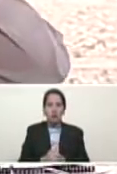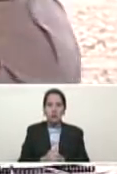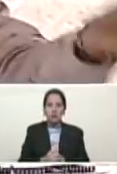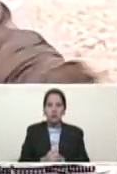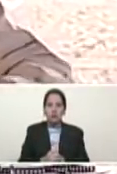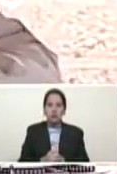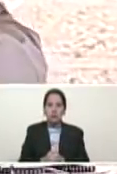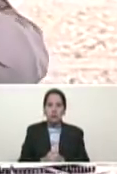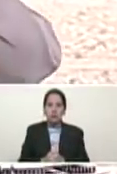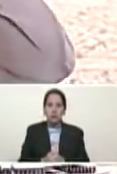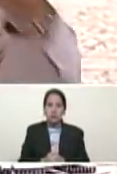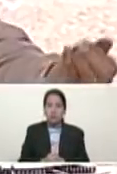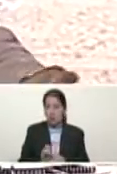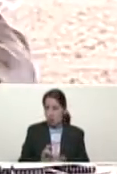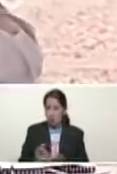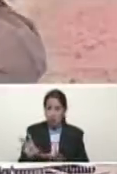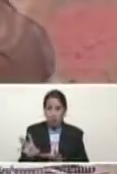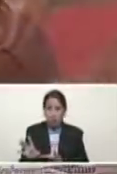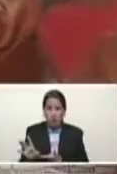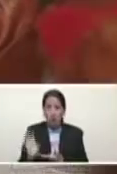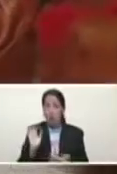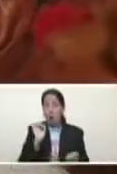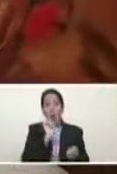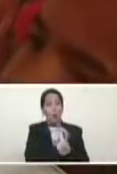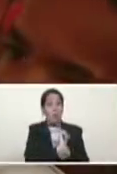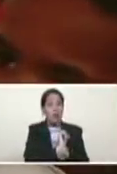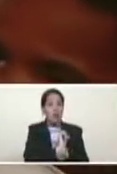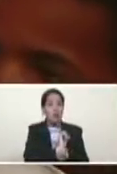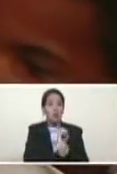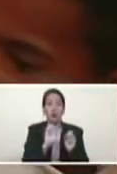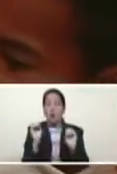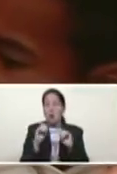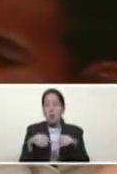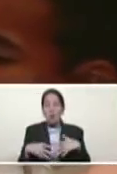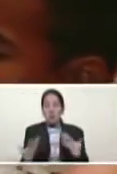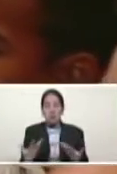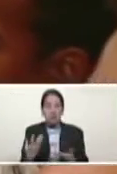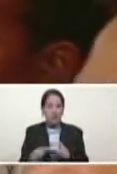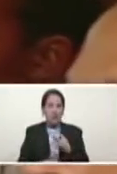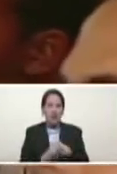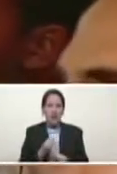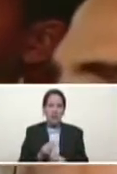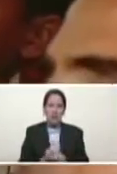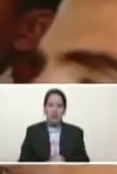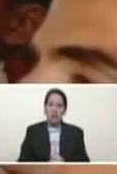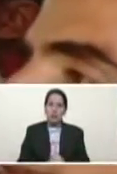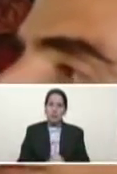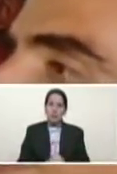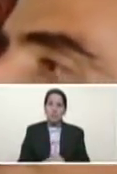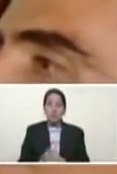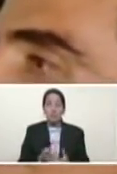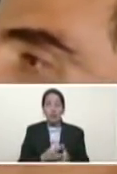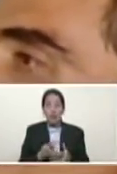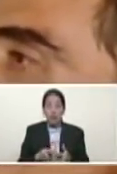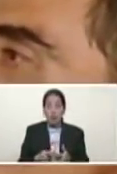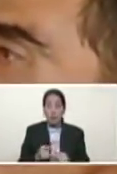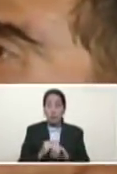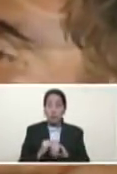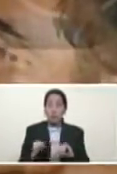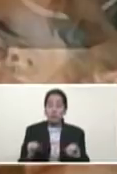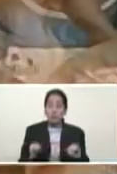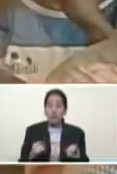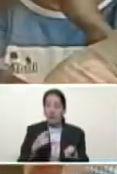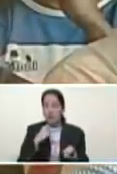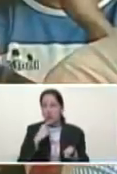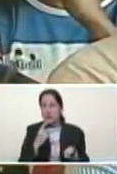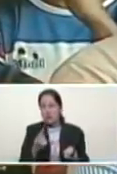¿Los van a destituir, los van a apresar, los van a derrocar? Y al final yo digo, y se